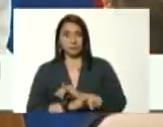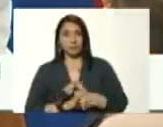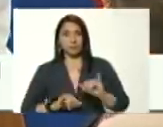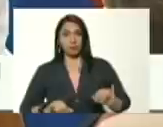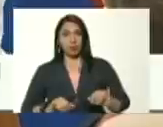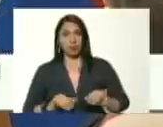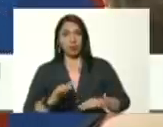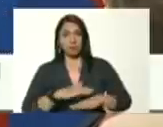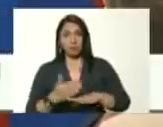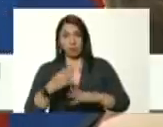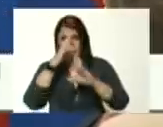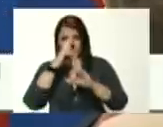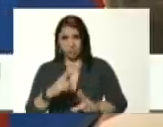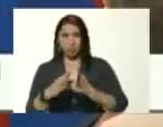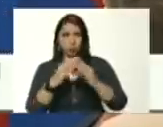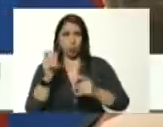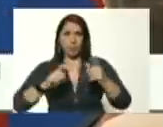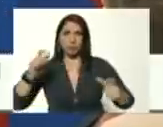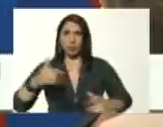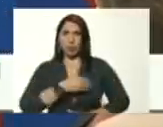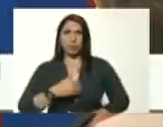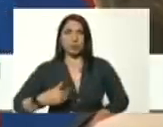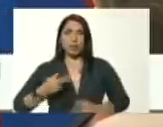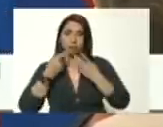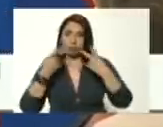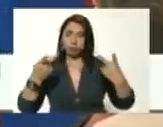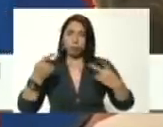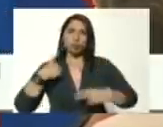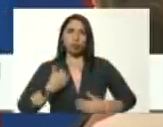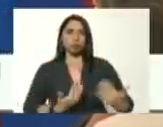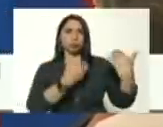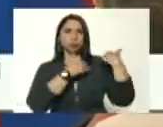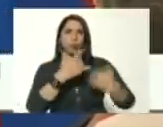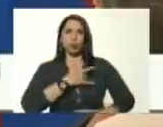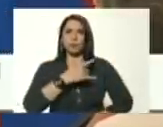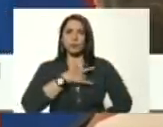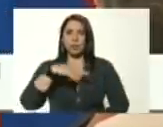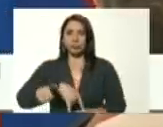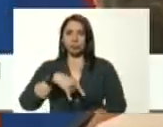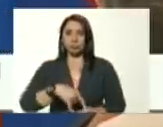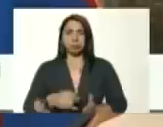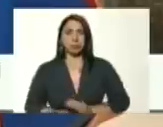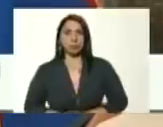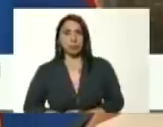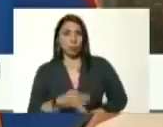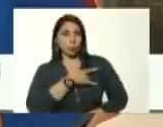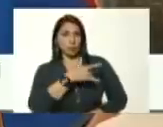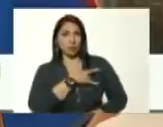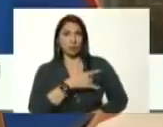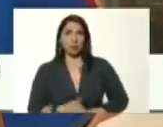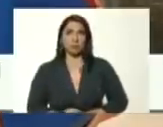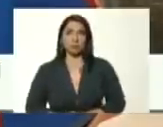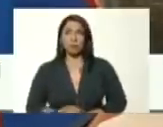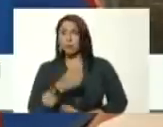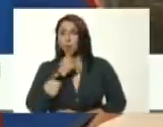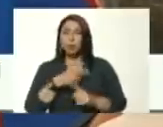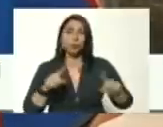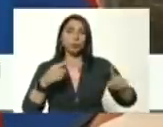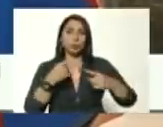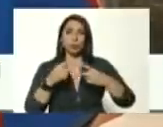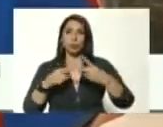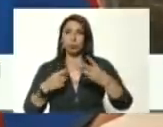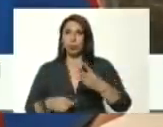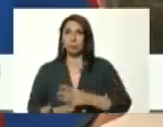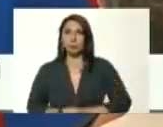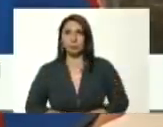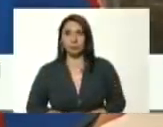respeto a todos los que quieren intervenir represento una universidad y la universidad no es otra cosa